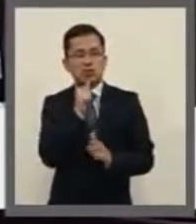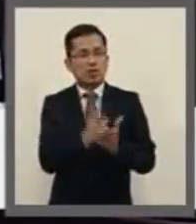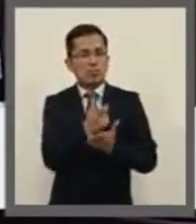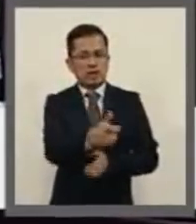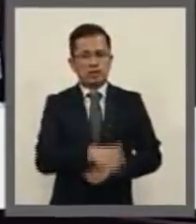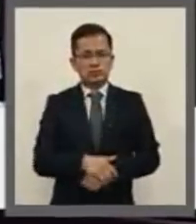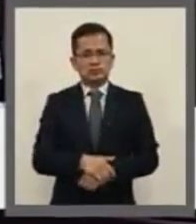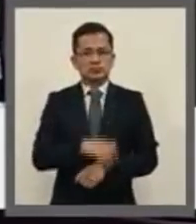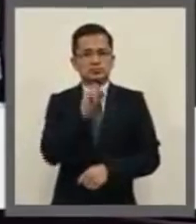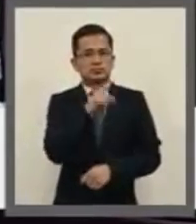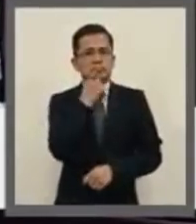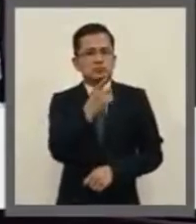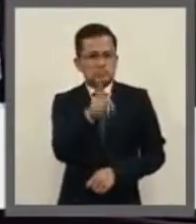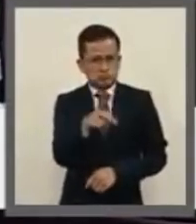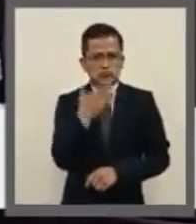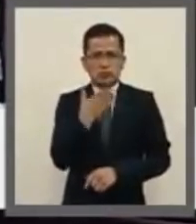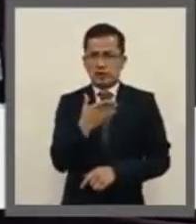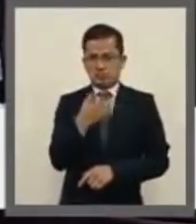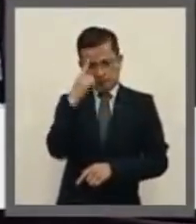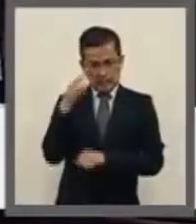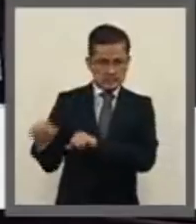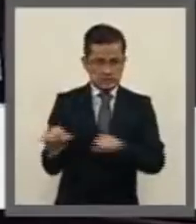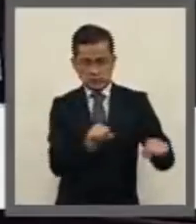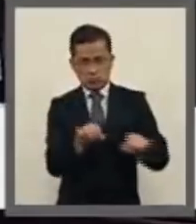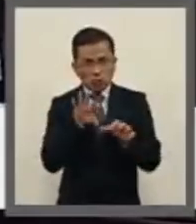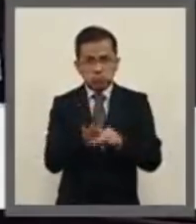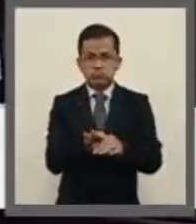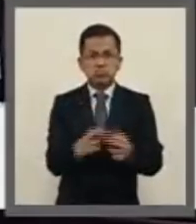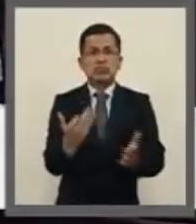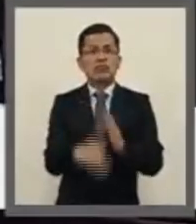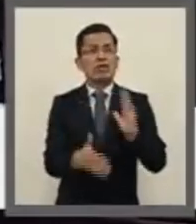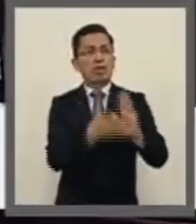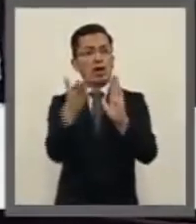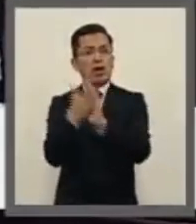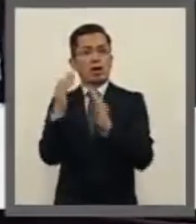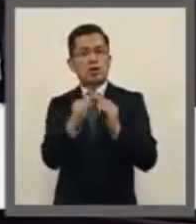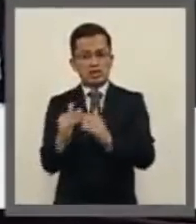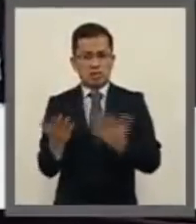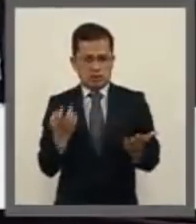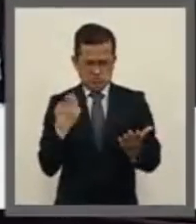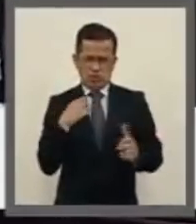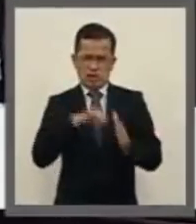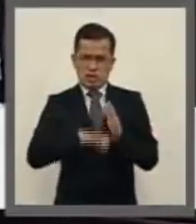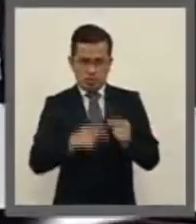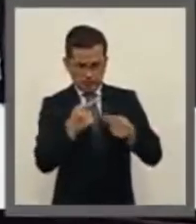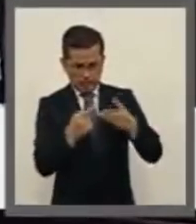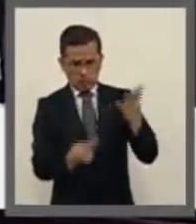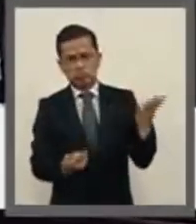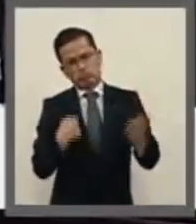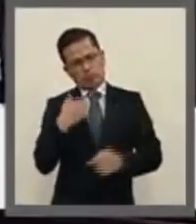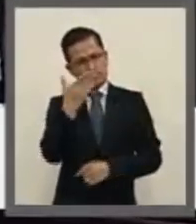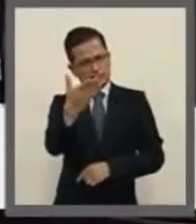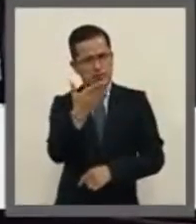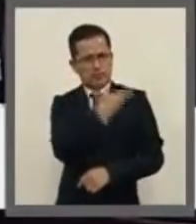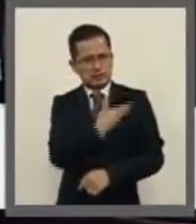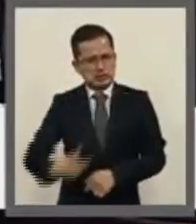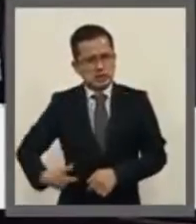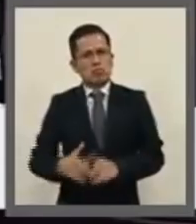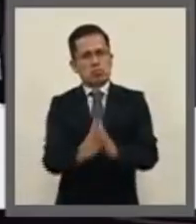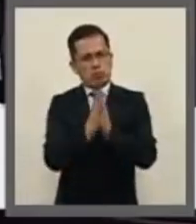que estuvieron a la altura del sismo, no han reconstruido una sola casa. Solo por poner algunos ejemplos, entonces le pido, por favor, compañera diputada